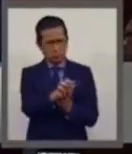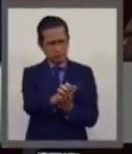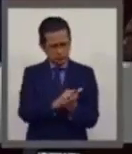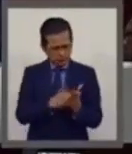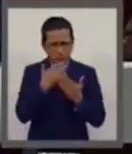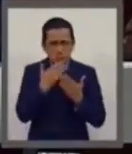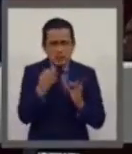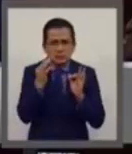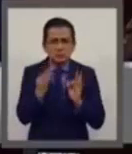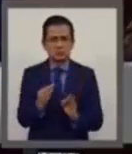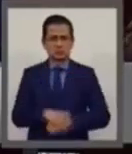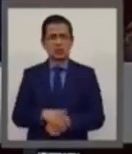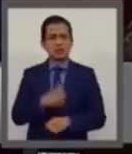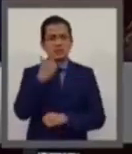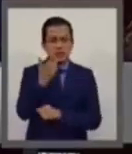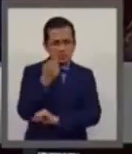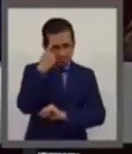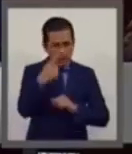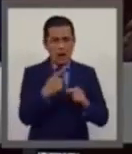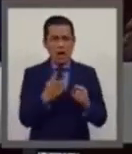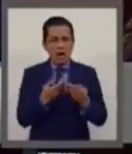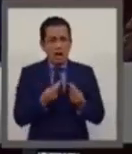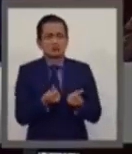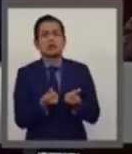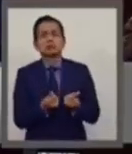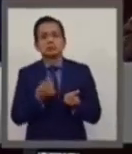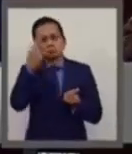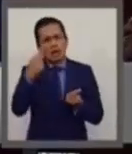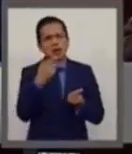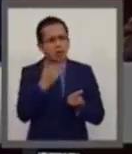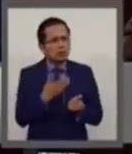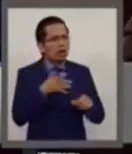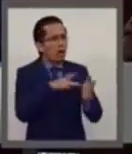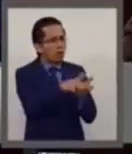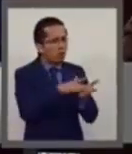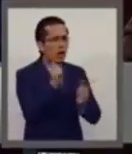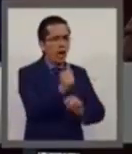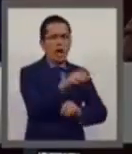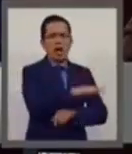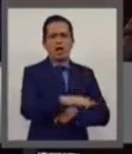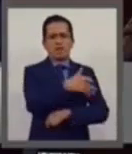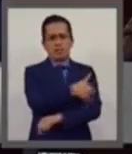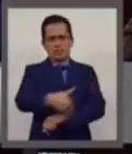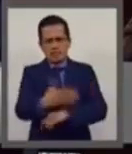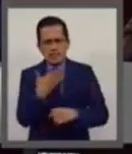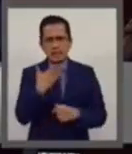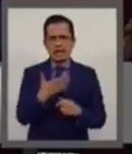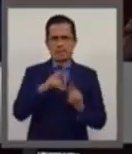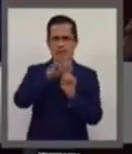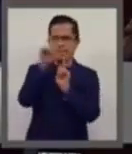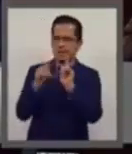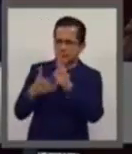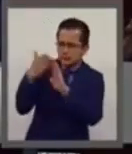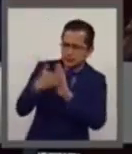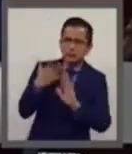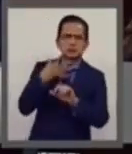diligencia, que se gaste para satisfacer necesidades reales en el apoyo a la economía social, en la reconstrucción del país. Sin